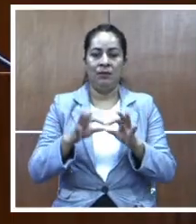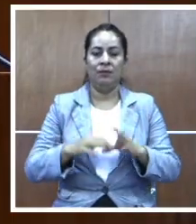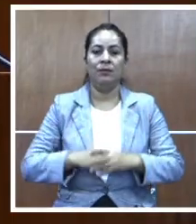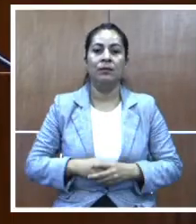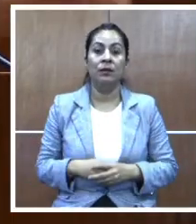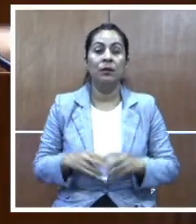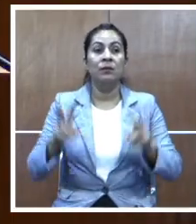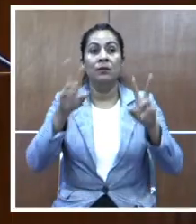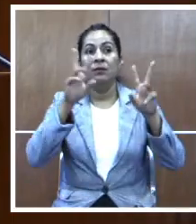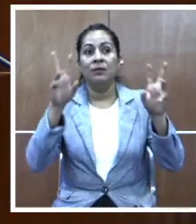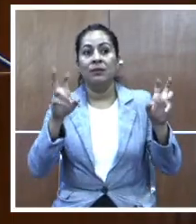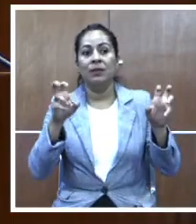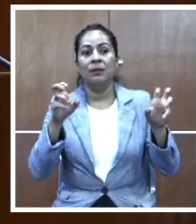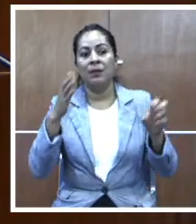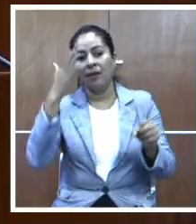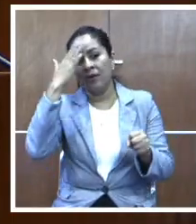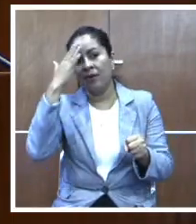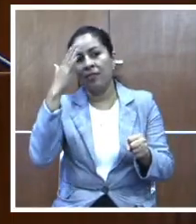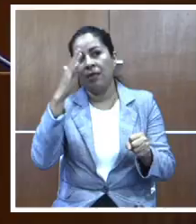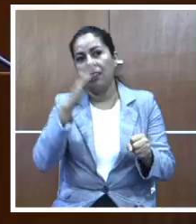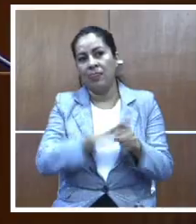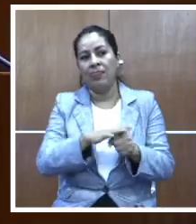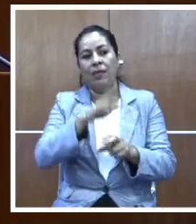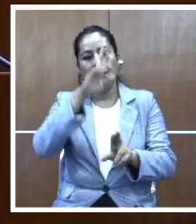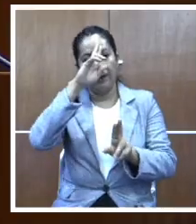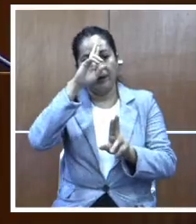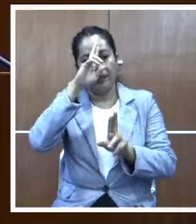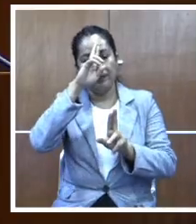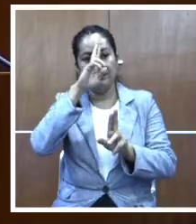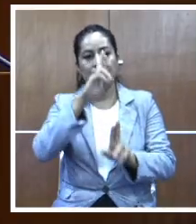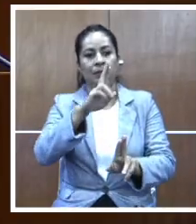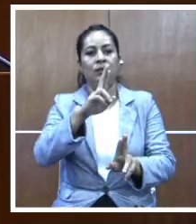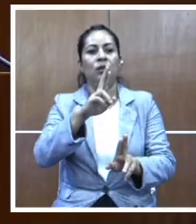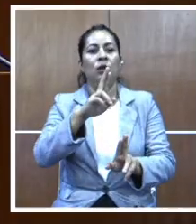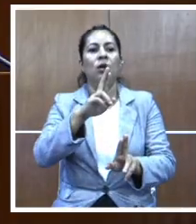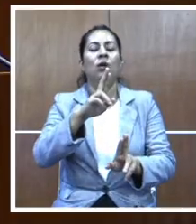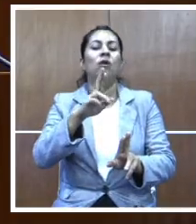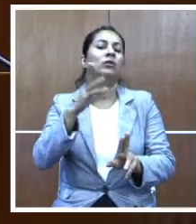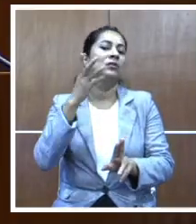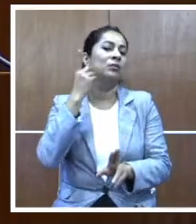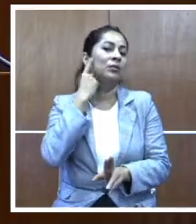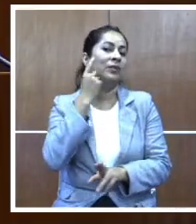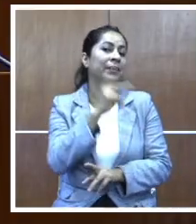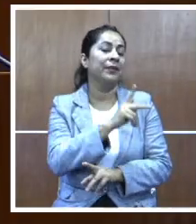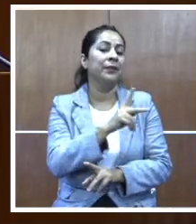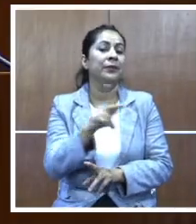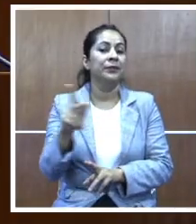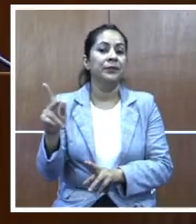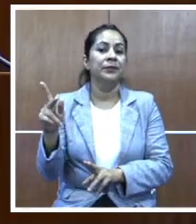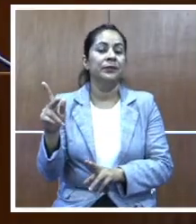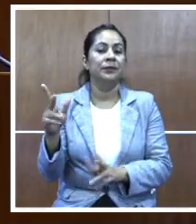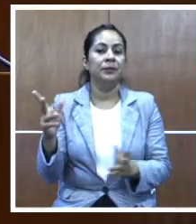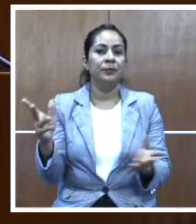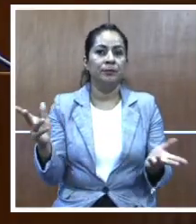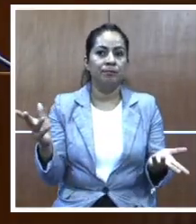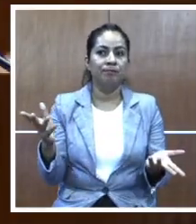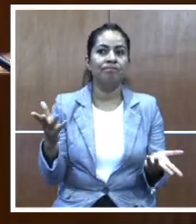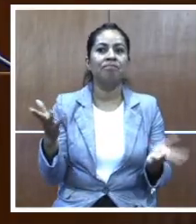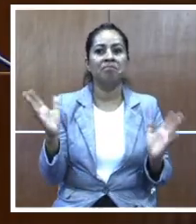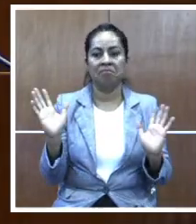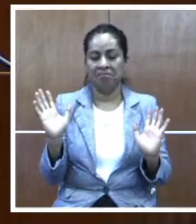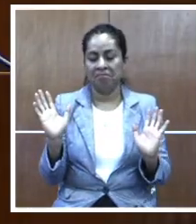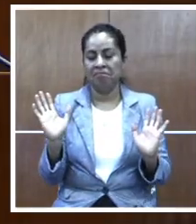Un tema que en el marco de respeto, las y los legisladores que en su